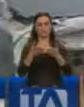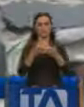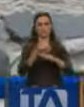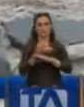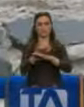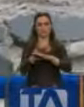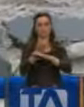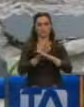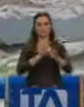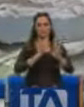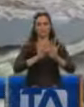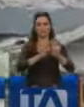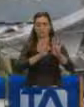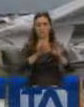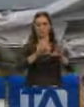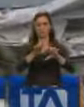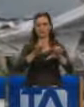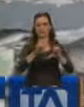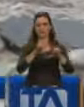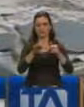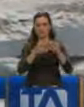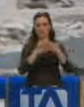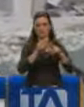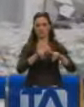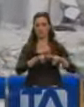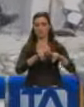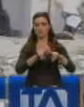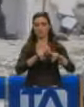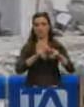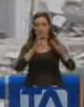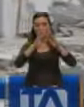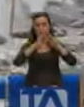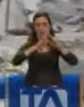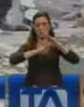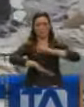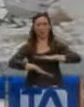evaluación. Al momento se encuentra haciendo una remoción de escombros. Una vivienda totalmente